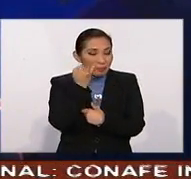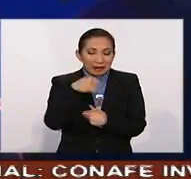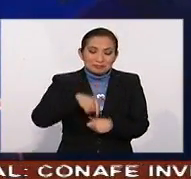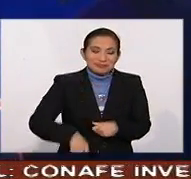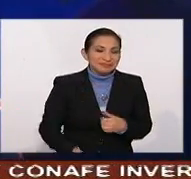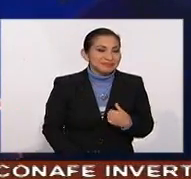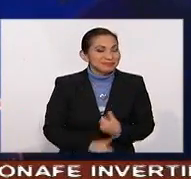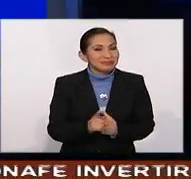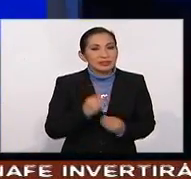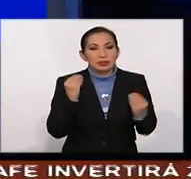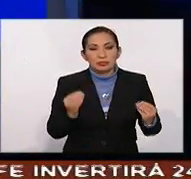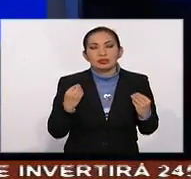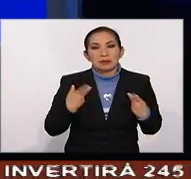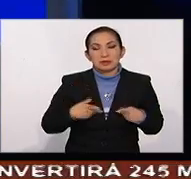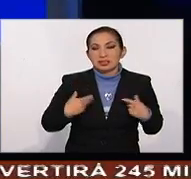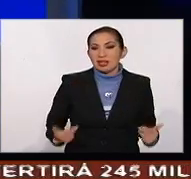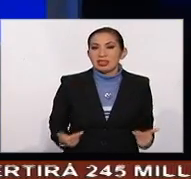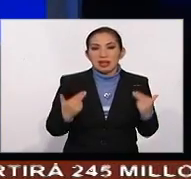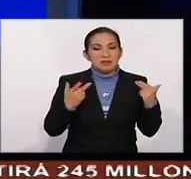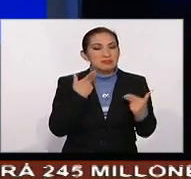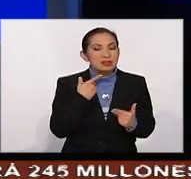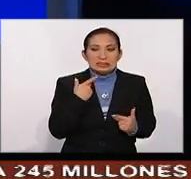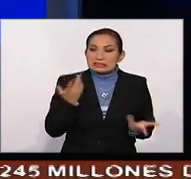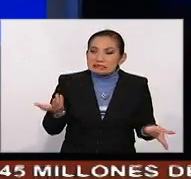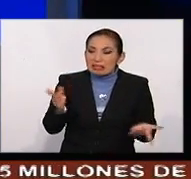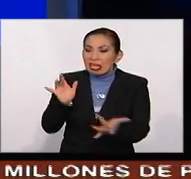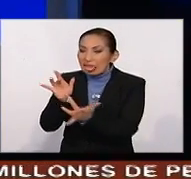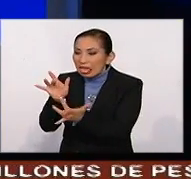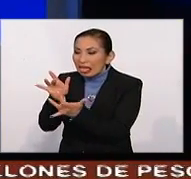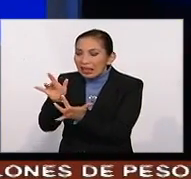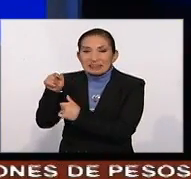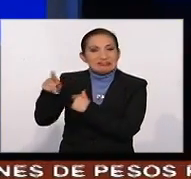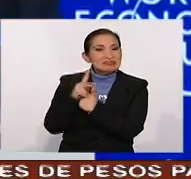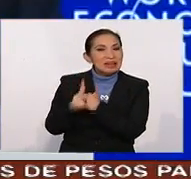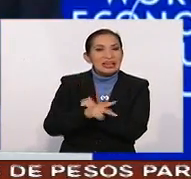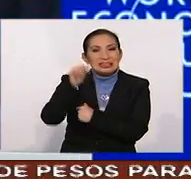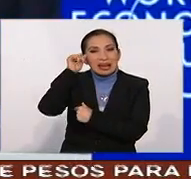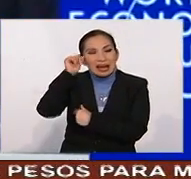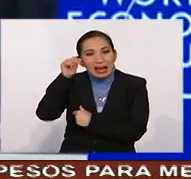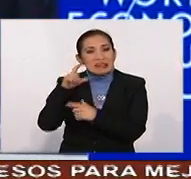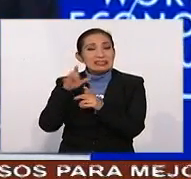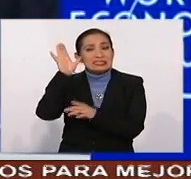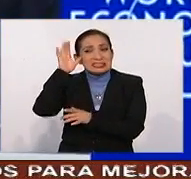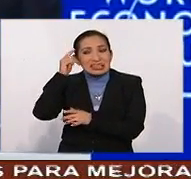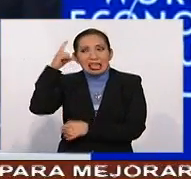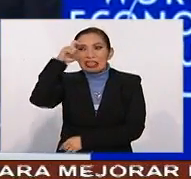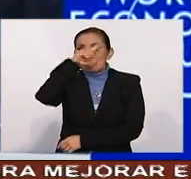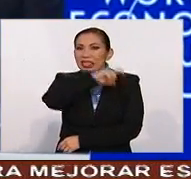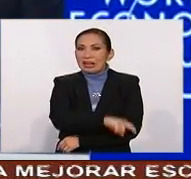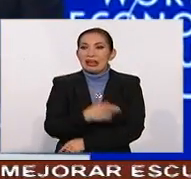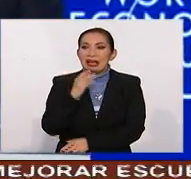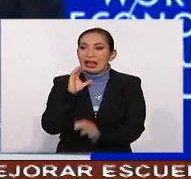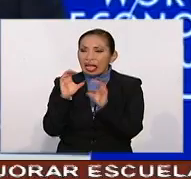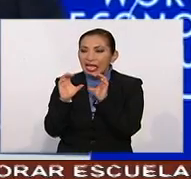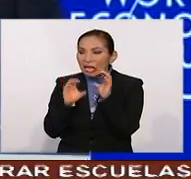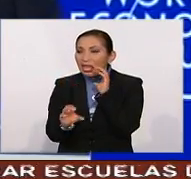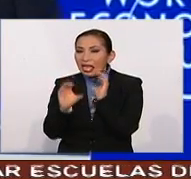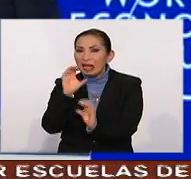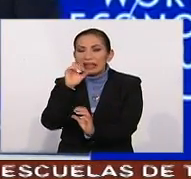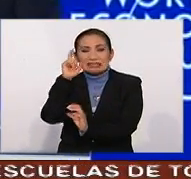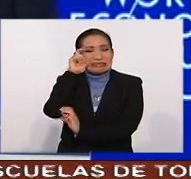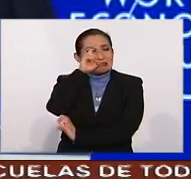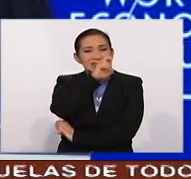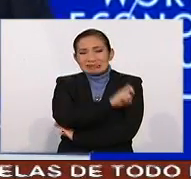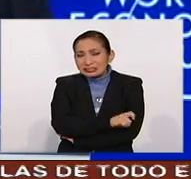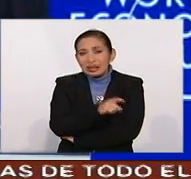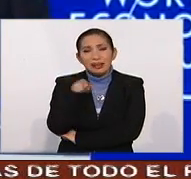aquí muchos hombres de negocios, muchos políticos, que tienen con esos países, con China en particular, un problema de comunicación